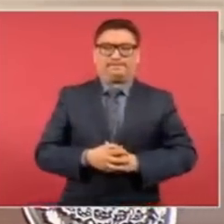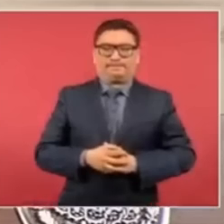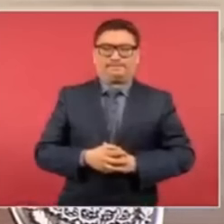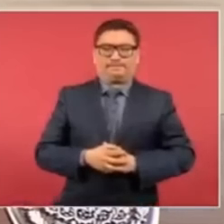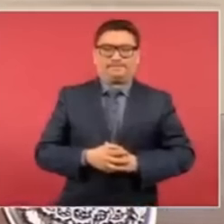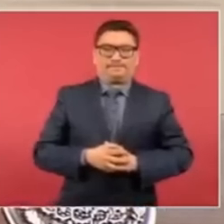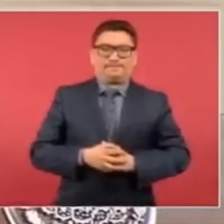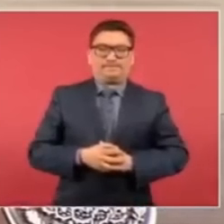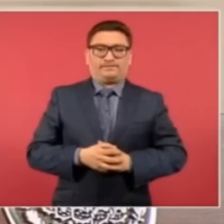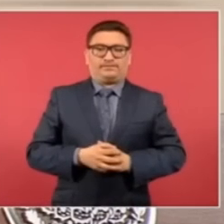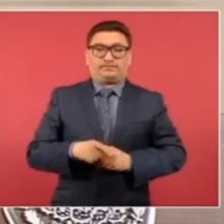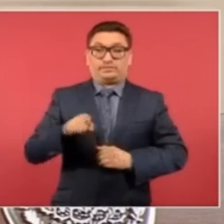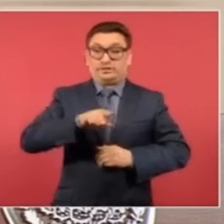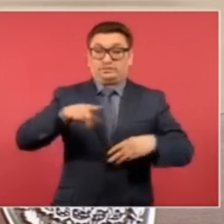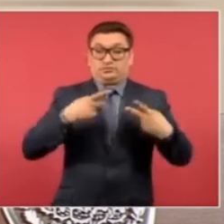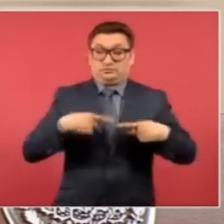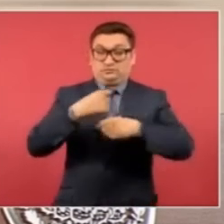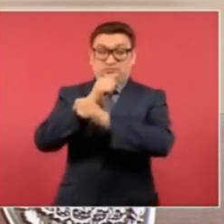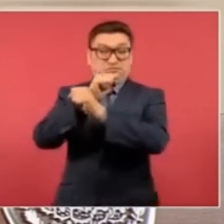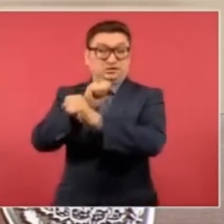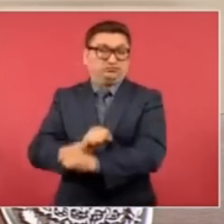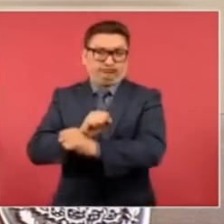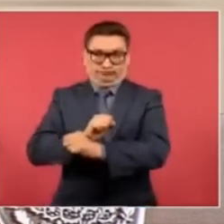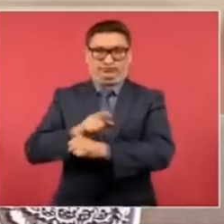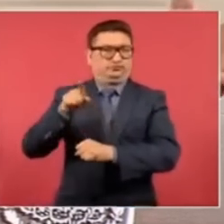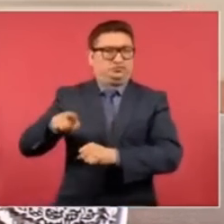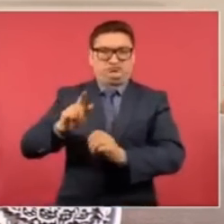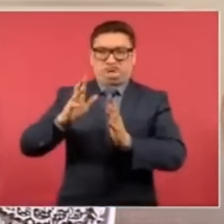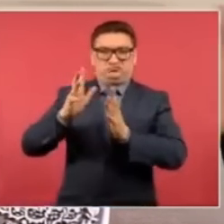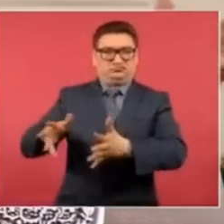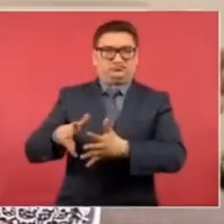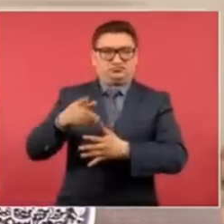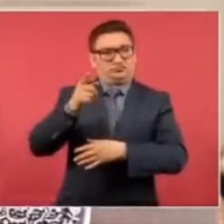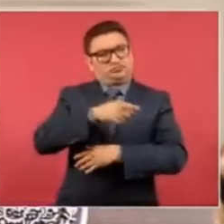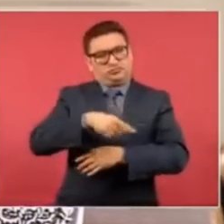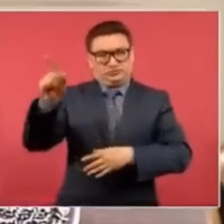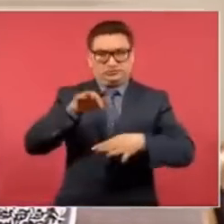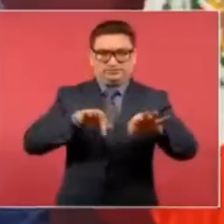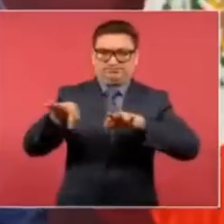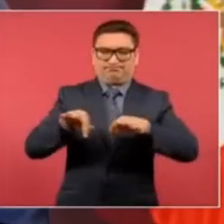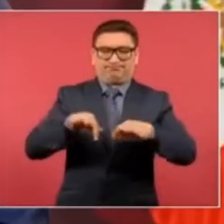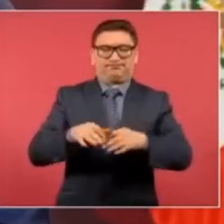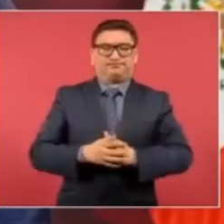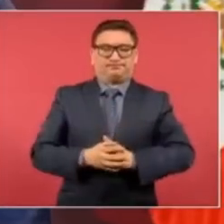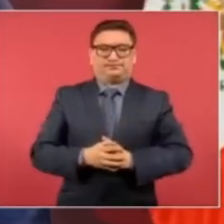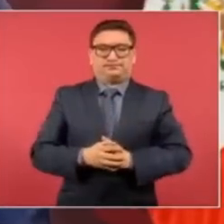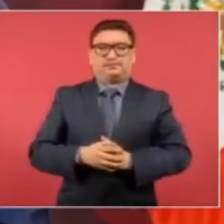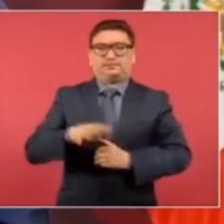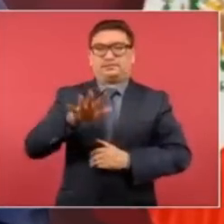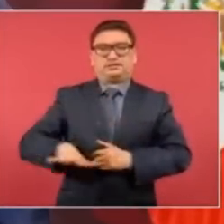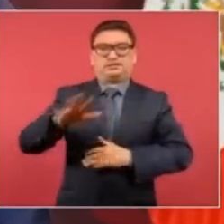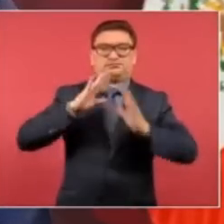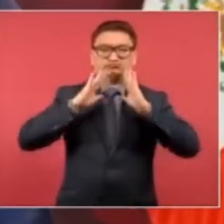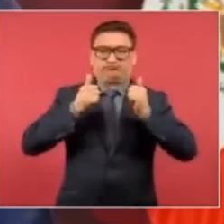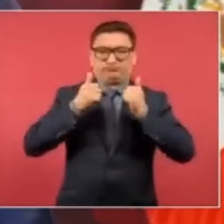encasillados, esclavos, que eran enganchados para ir a trabajar a esas